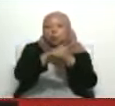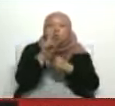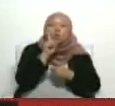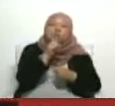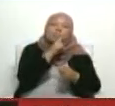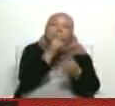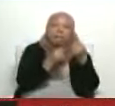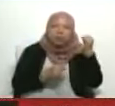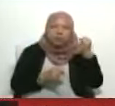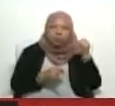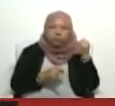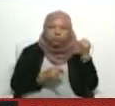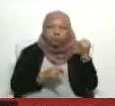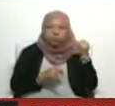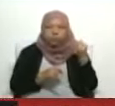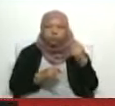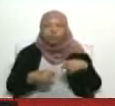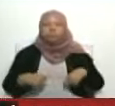apellido.